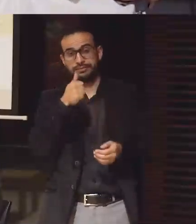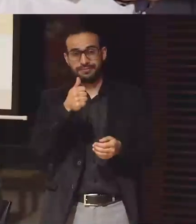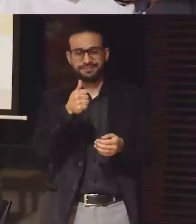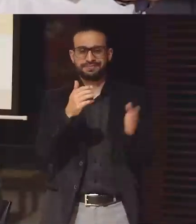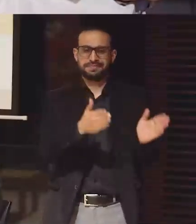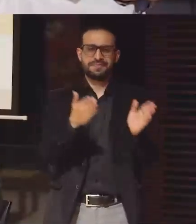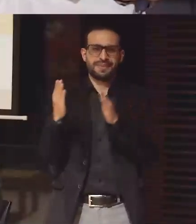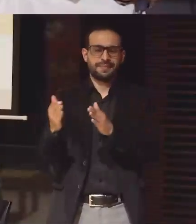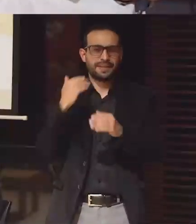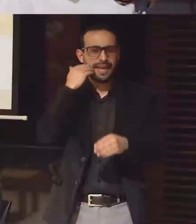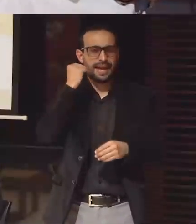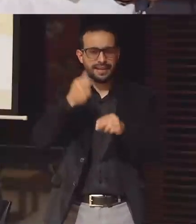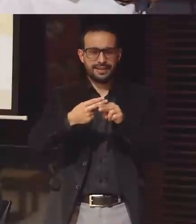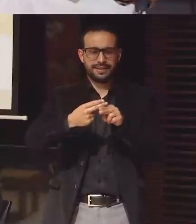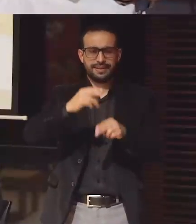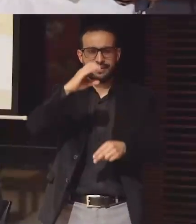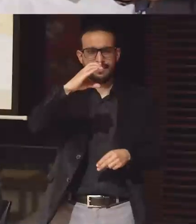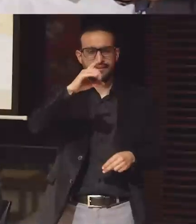Claudia.